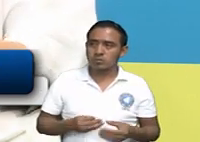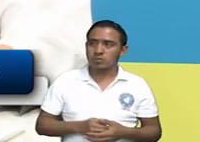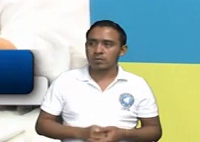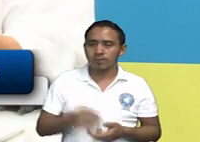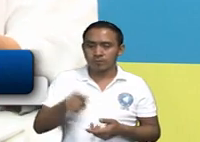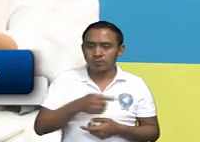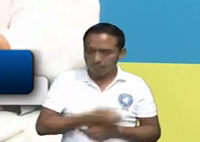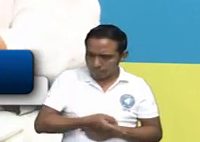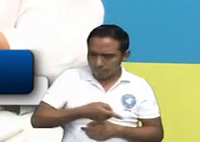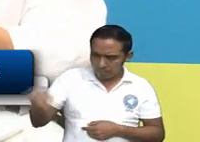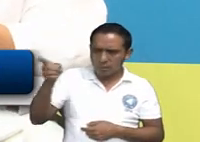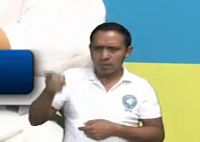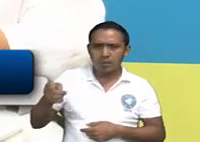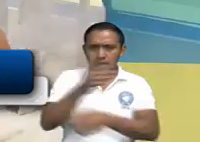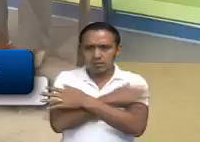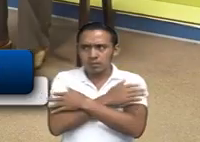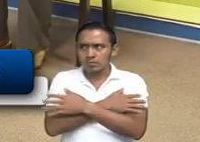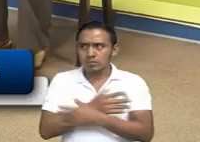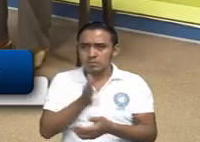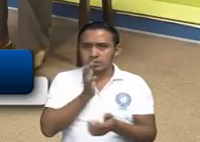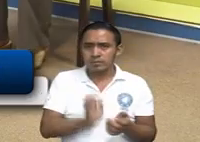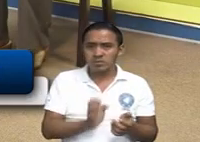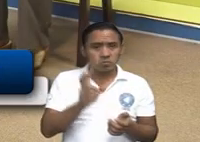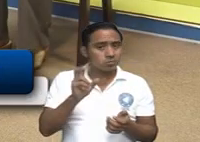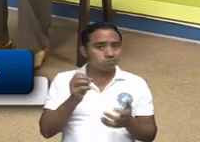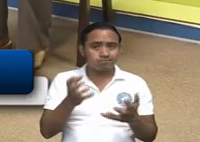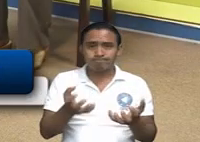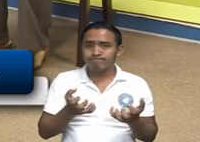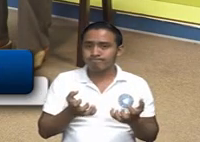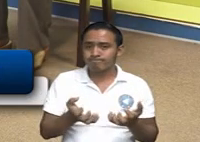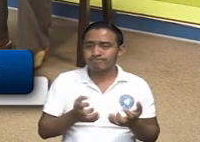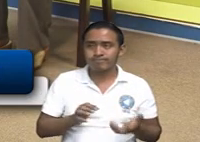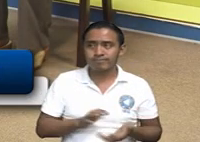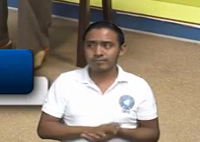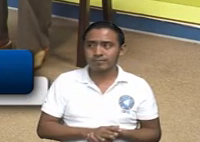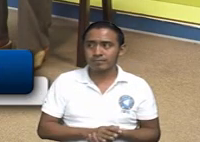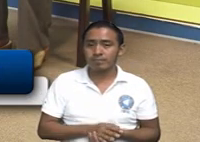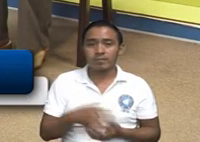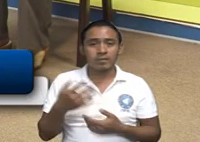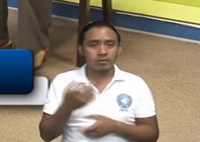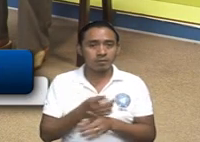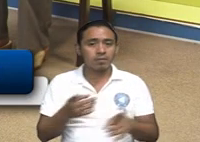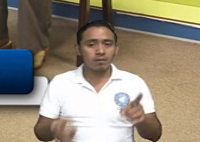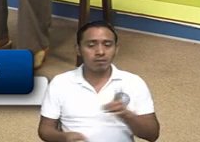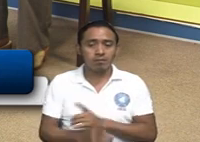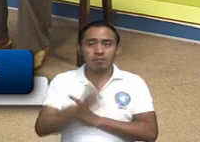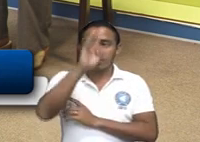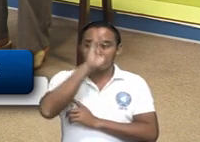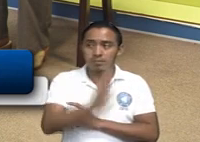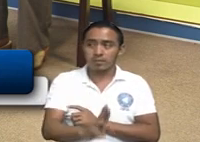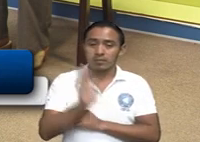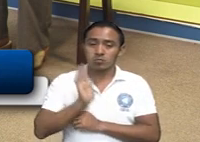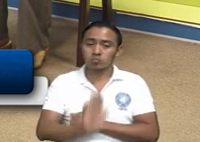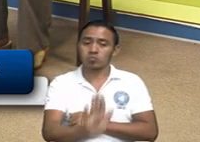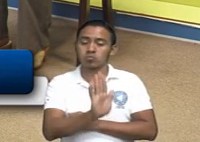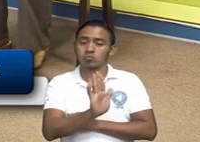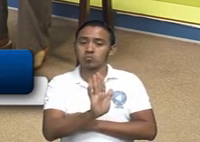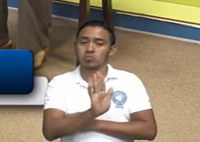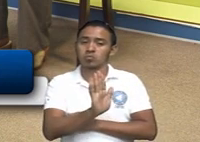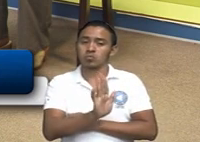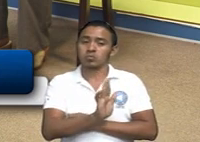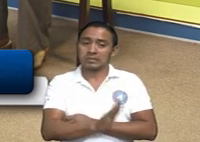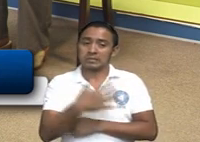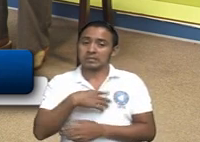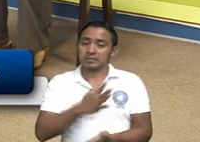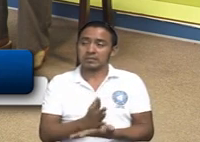vaya, salúdelo, y tal vez el niño no quiere. Y no respetamos la privacidad. Su espacio,